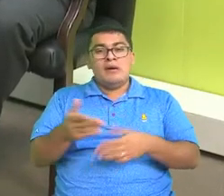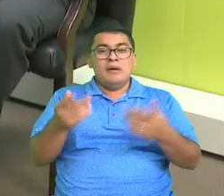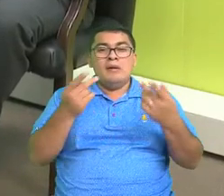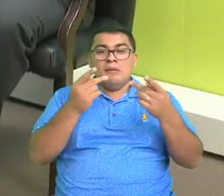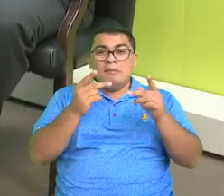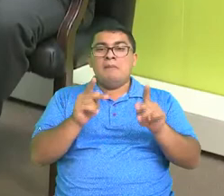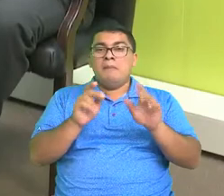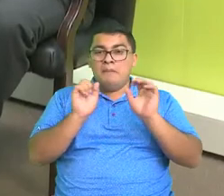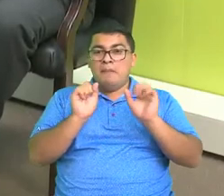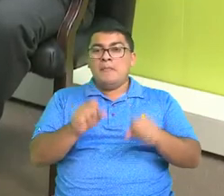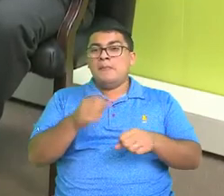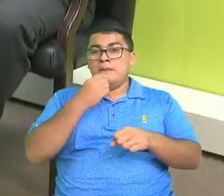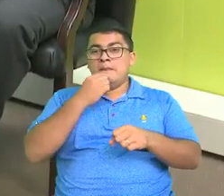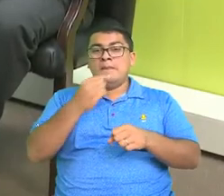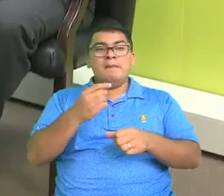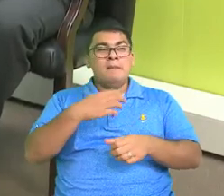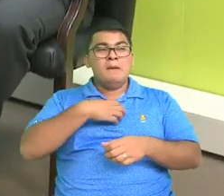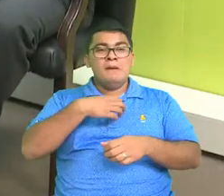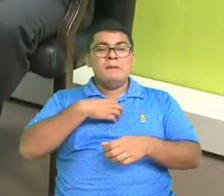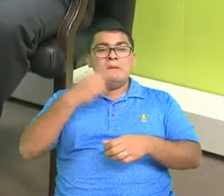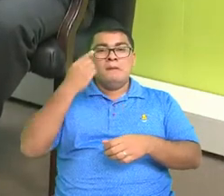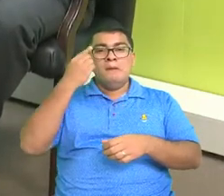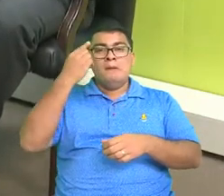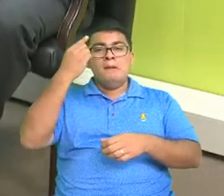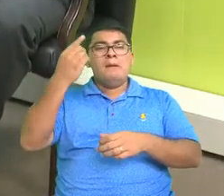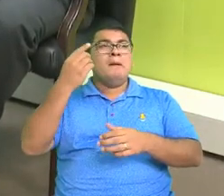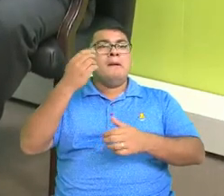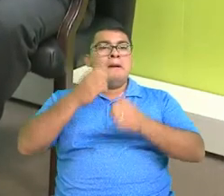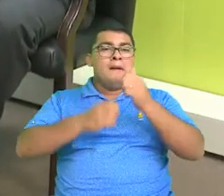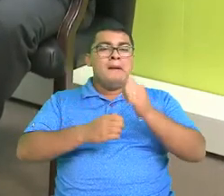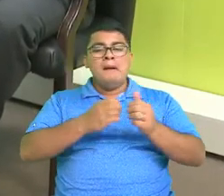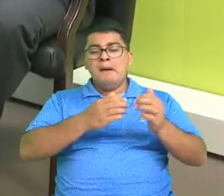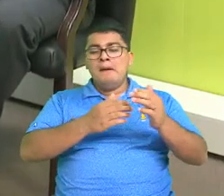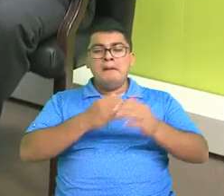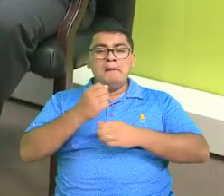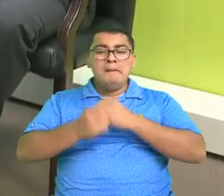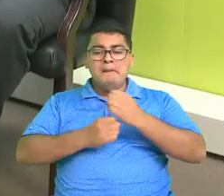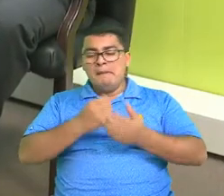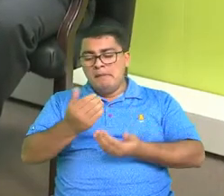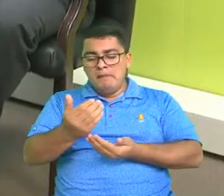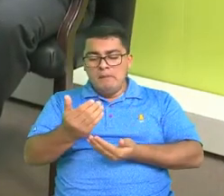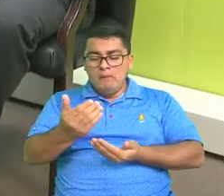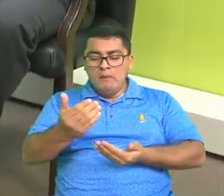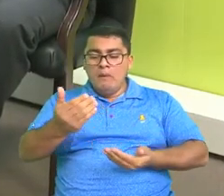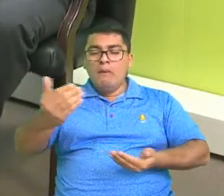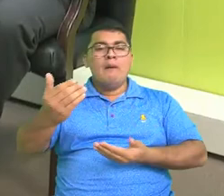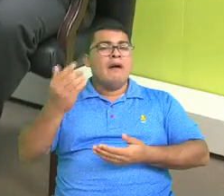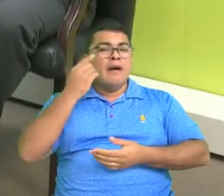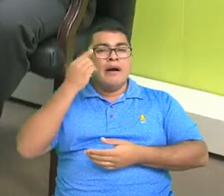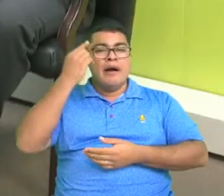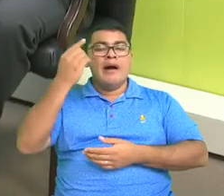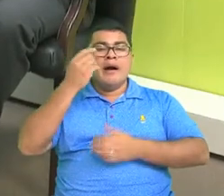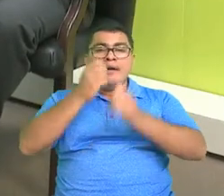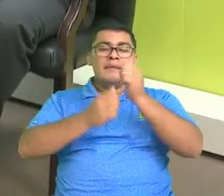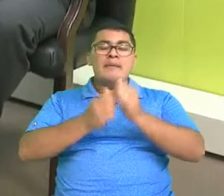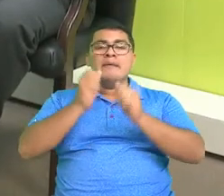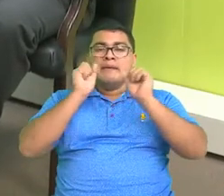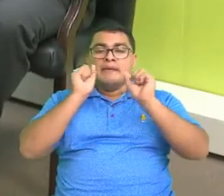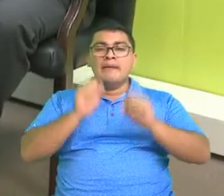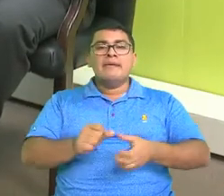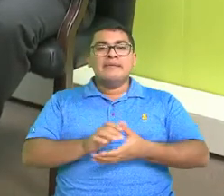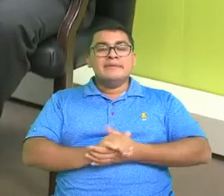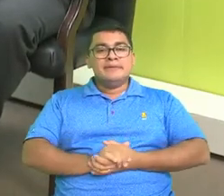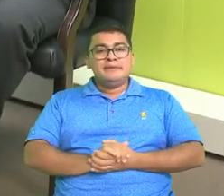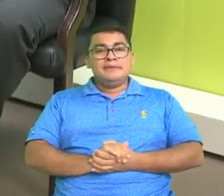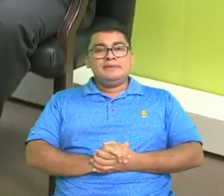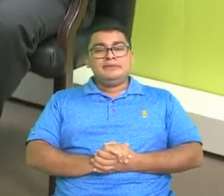contraproducente, usted lo decía, para su desarrollo. Sí. En el transcurso de su etapa de niñez sí. o de adolescencia. Bueno, no se puede reponer. Sí,